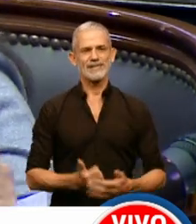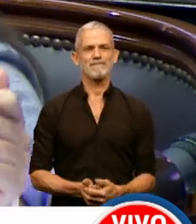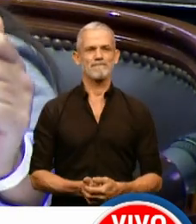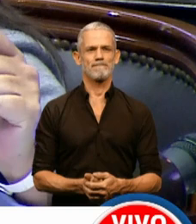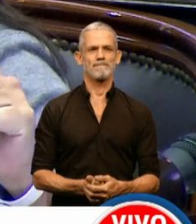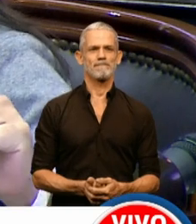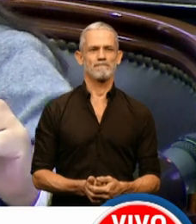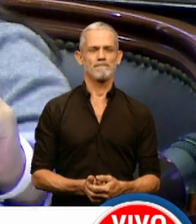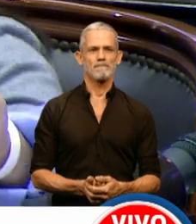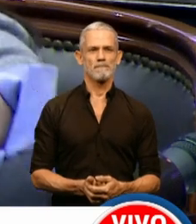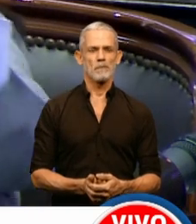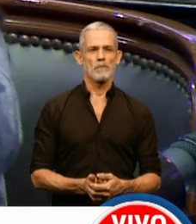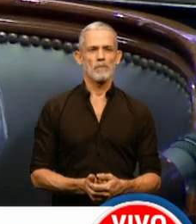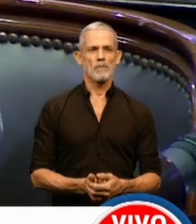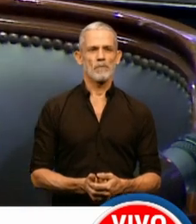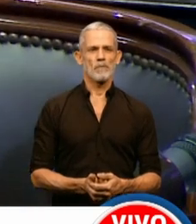presidente